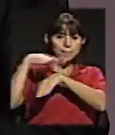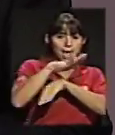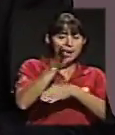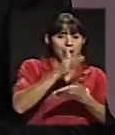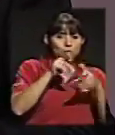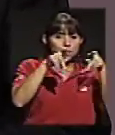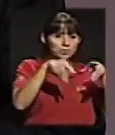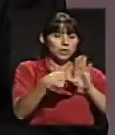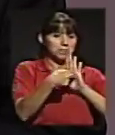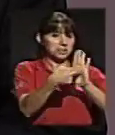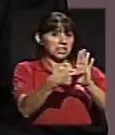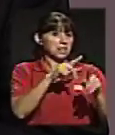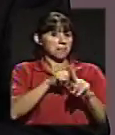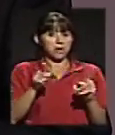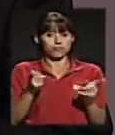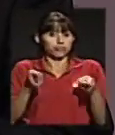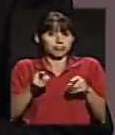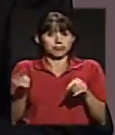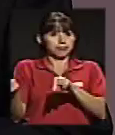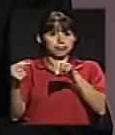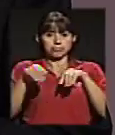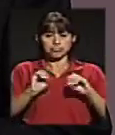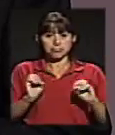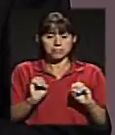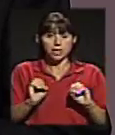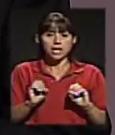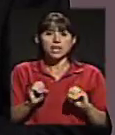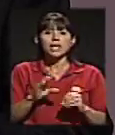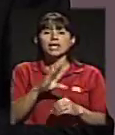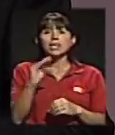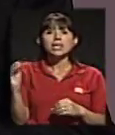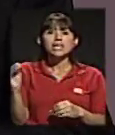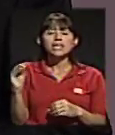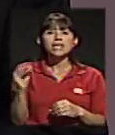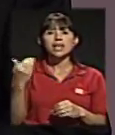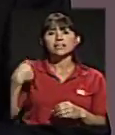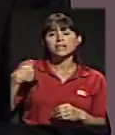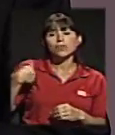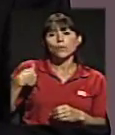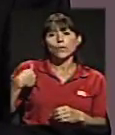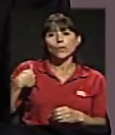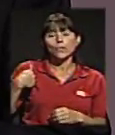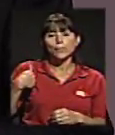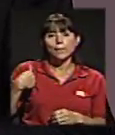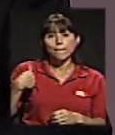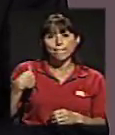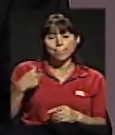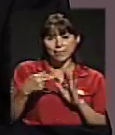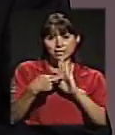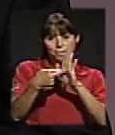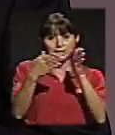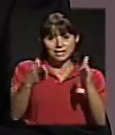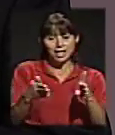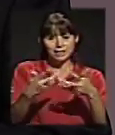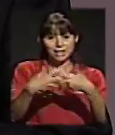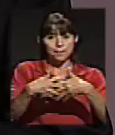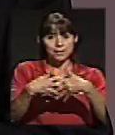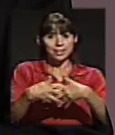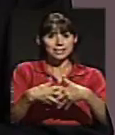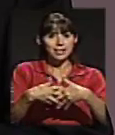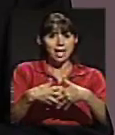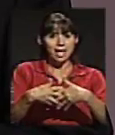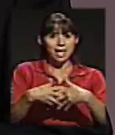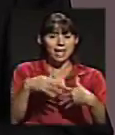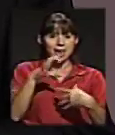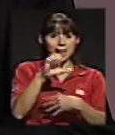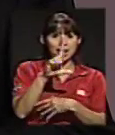persona, lo que no ocurrió finalmente. Y el señor representante de la empresa